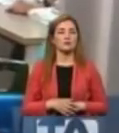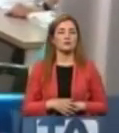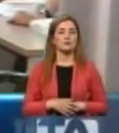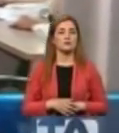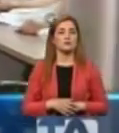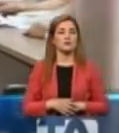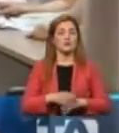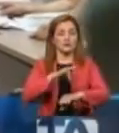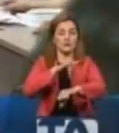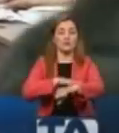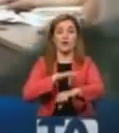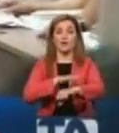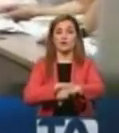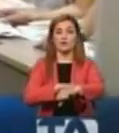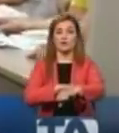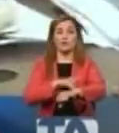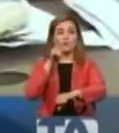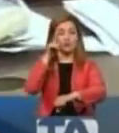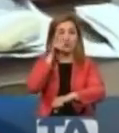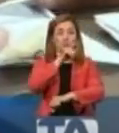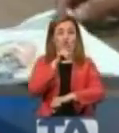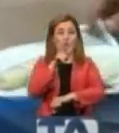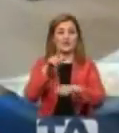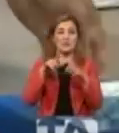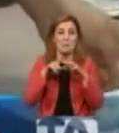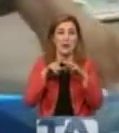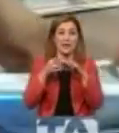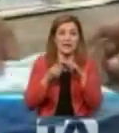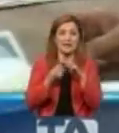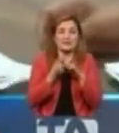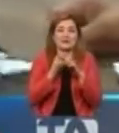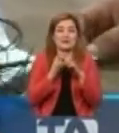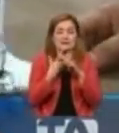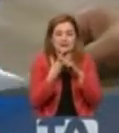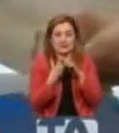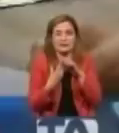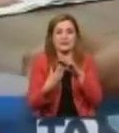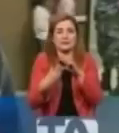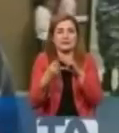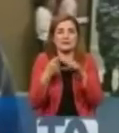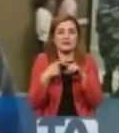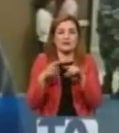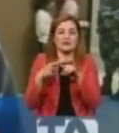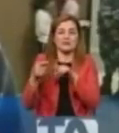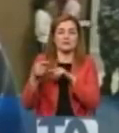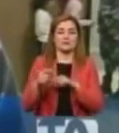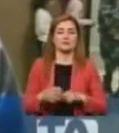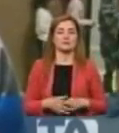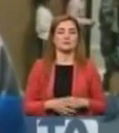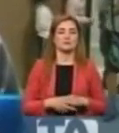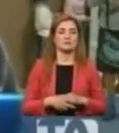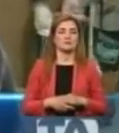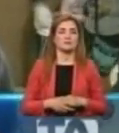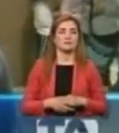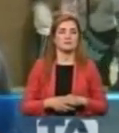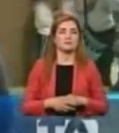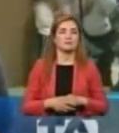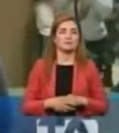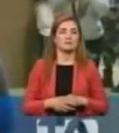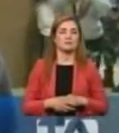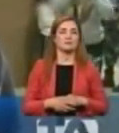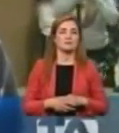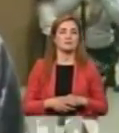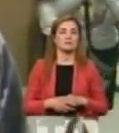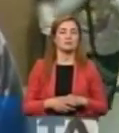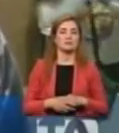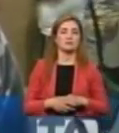En el baño de la fiscalía, la mujer retiró de sus partes íntimas pequeñas fundas de lácteos. En este momento, la señora